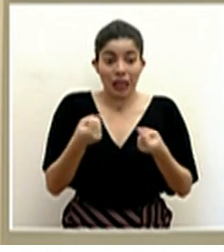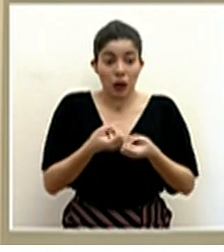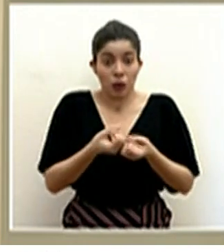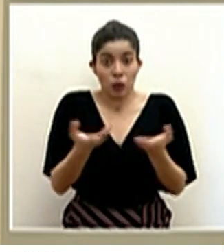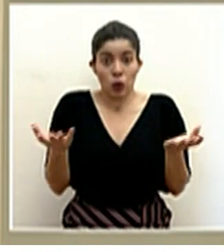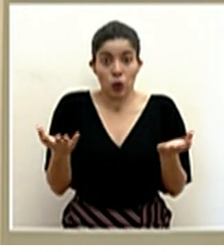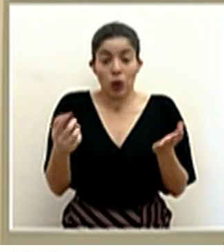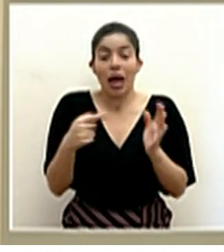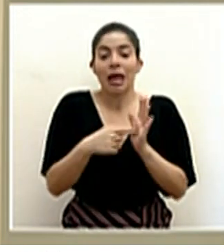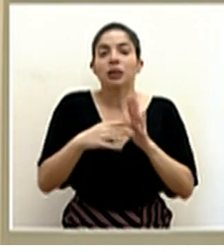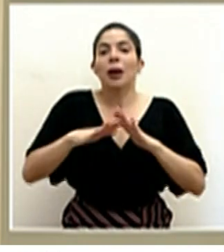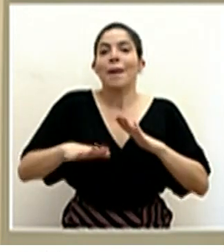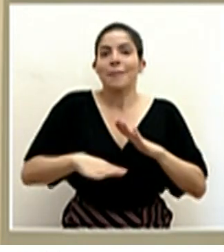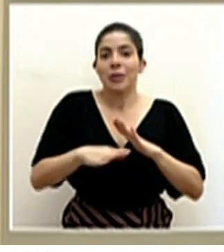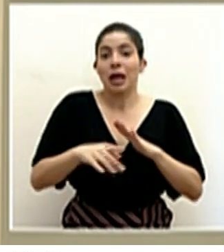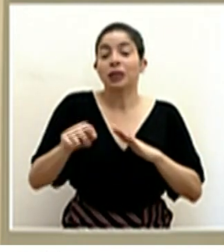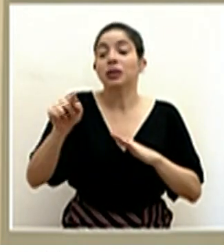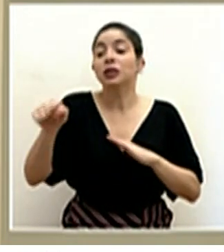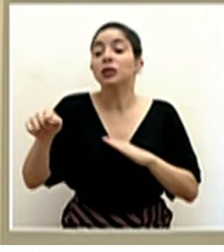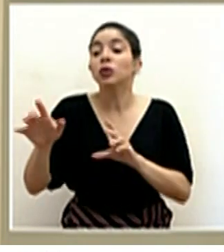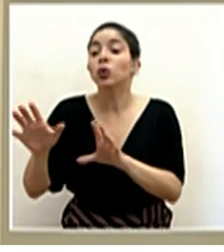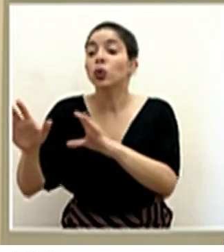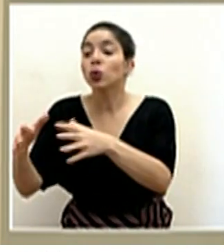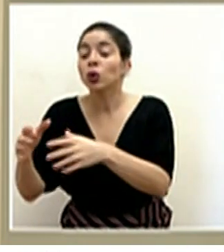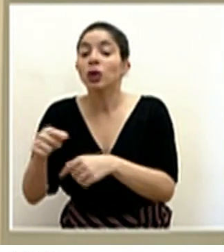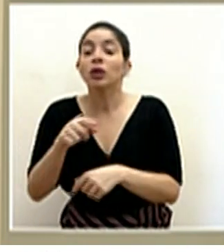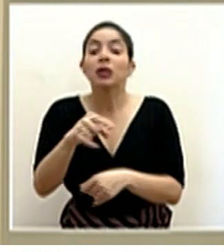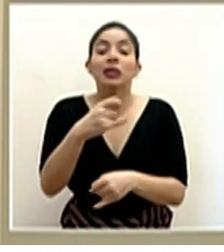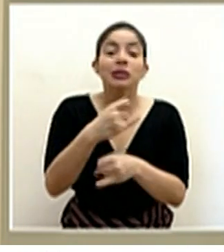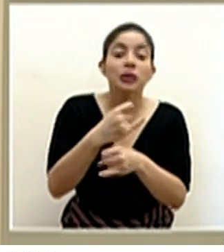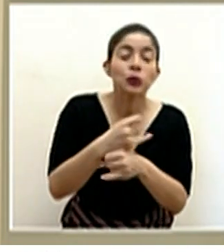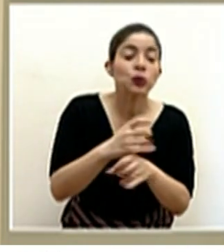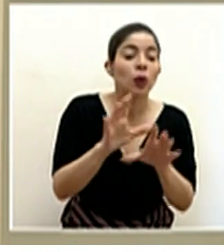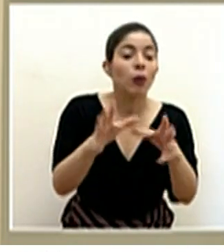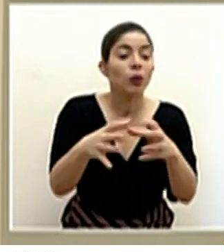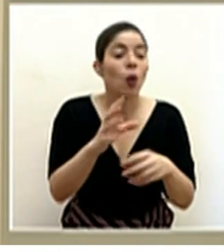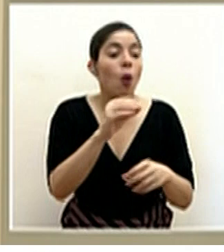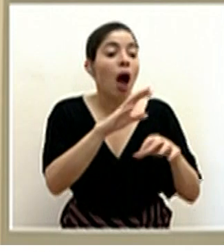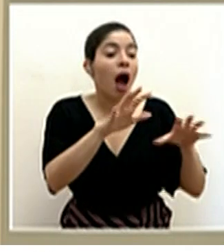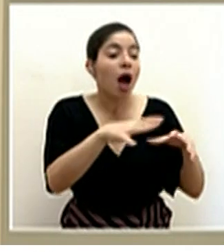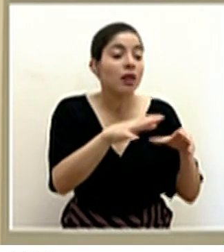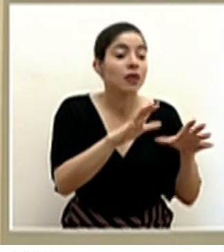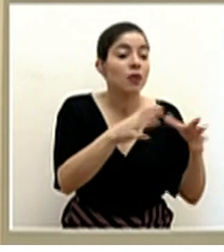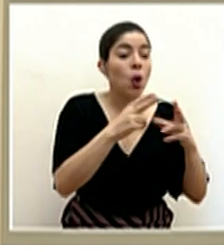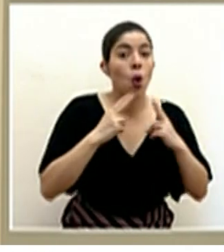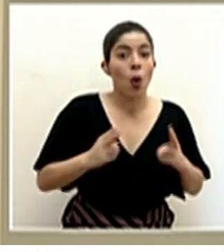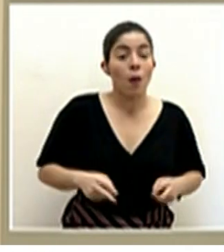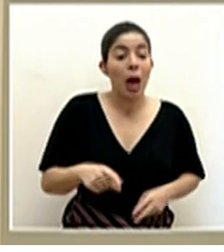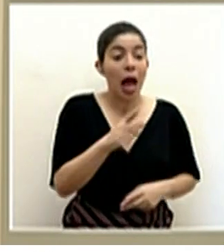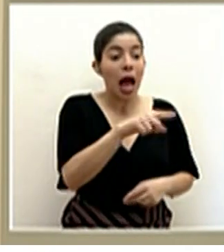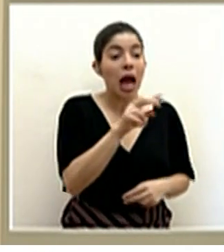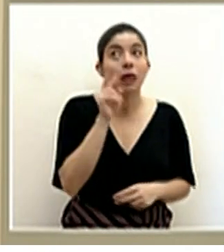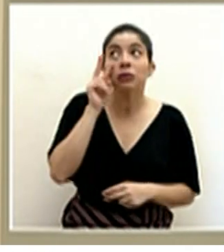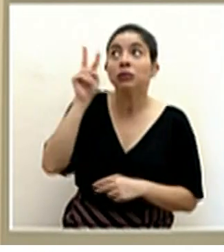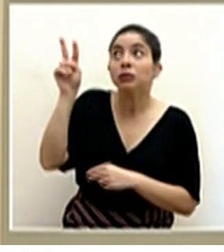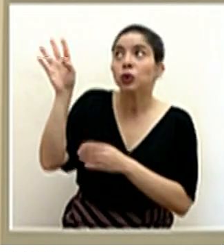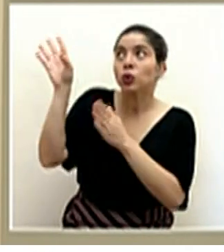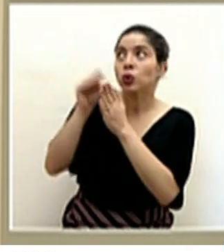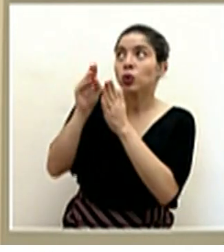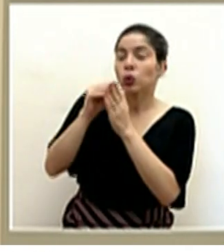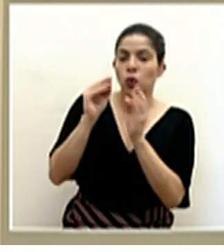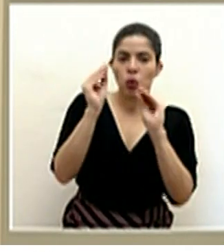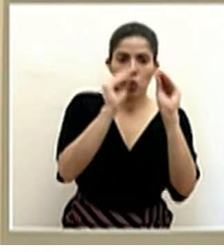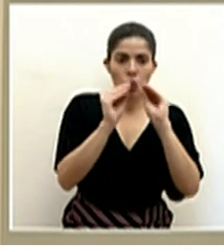Salud son la base para que las diferentes instituciones o actividades humanas hagan los protocolos